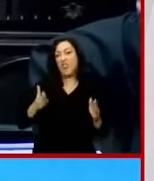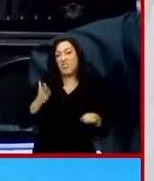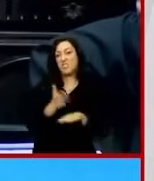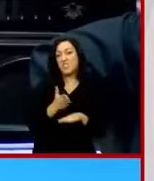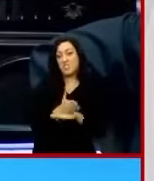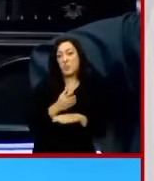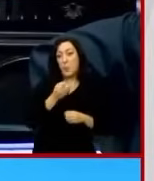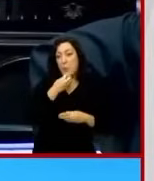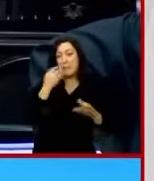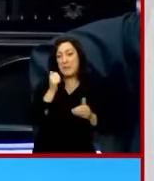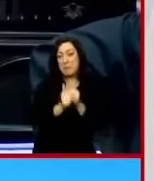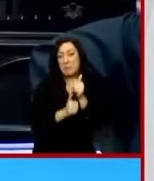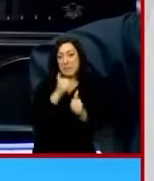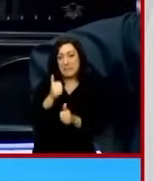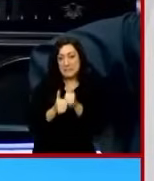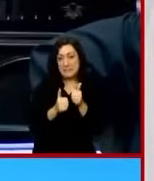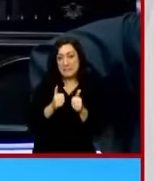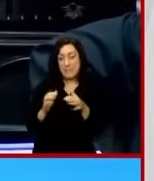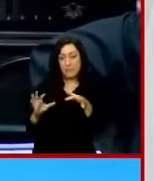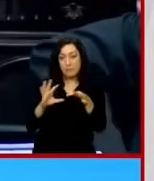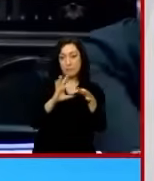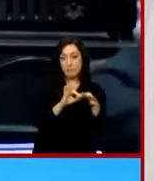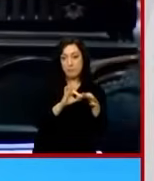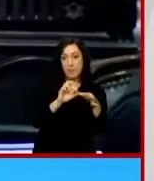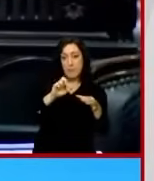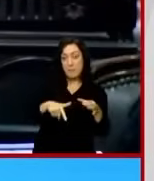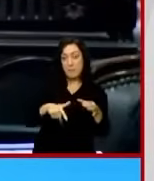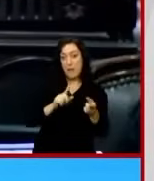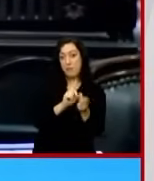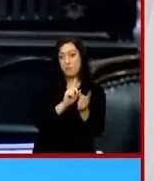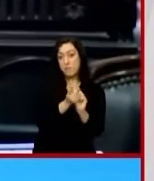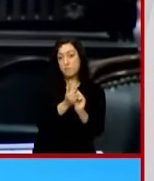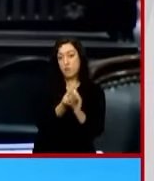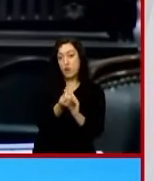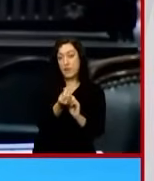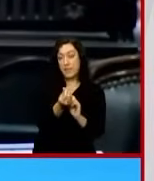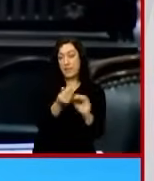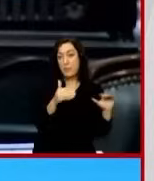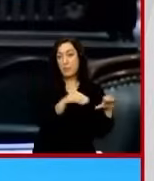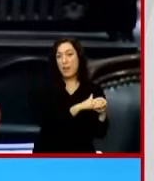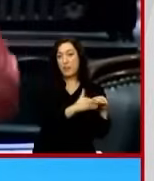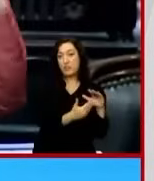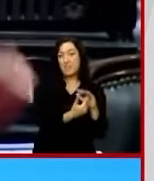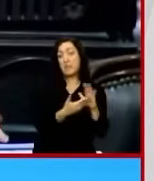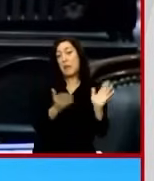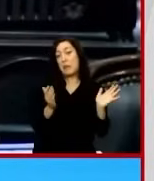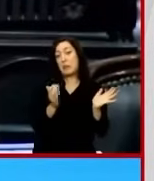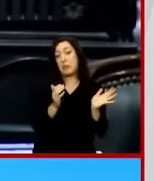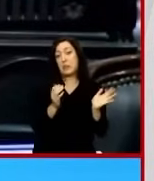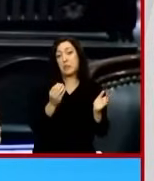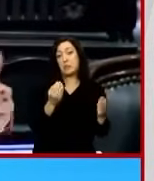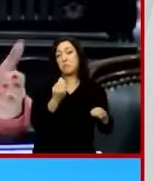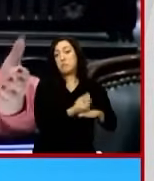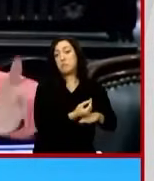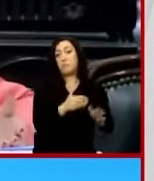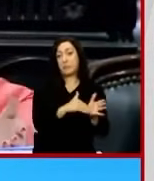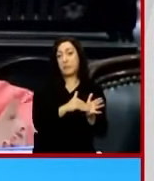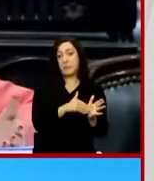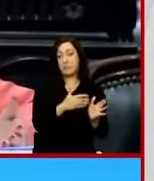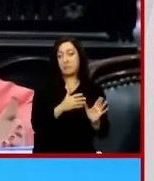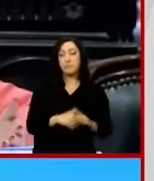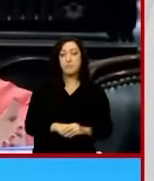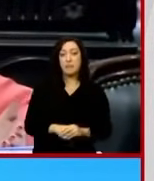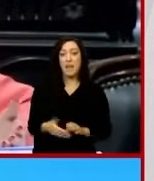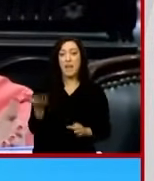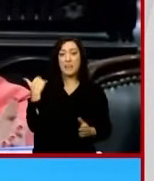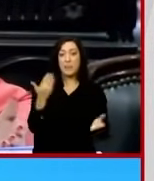Yo te quiero decir esto. Yo trabajé desde Onganía hasta Macri, así que ¿qué me pueden venir